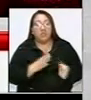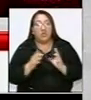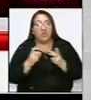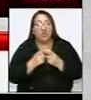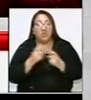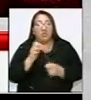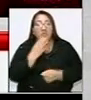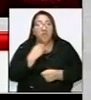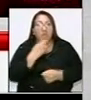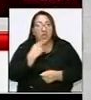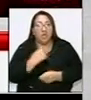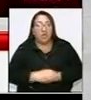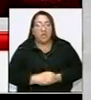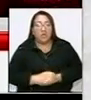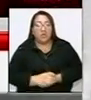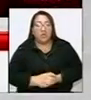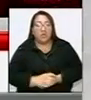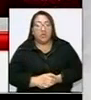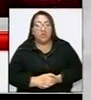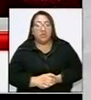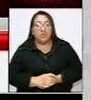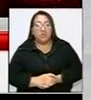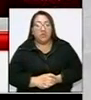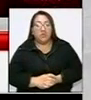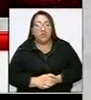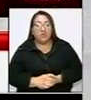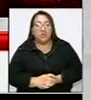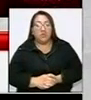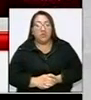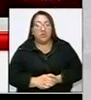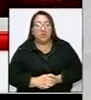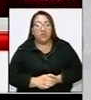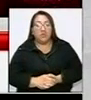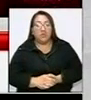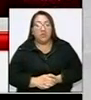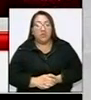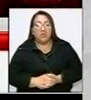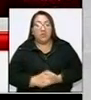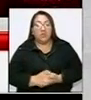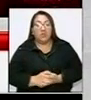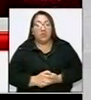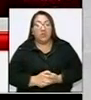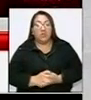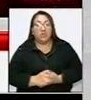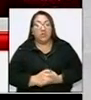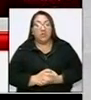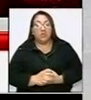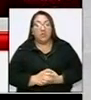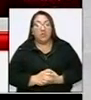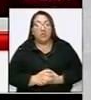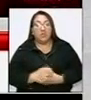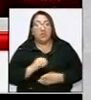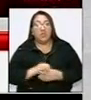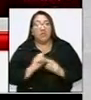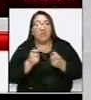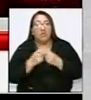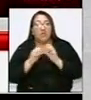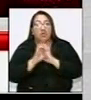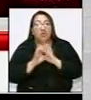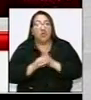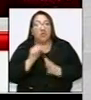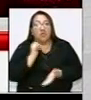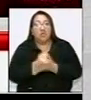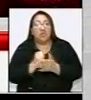congresista Mauricio Mulder en la Comisión de Fiscalización, y que finalmente fue aprobada por este